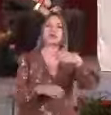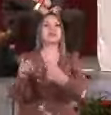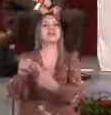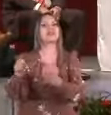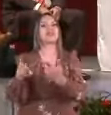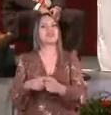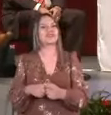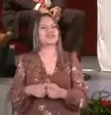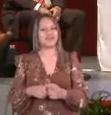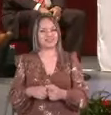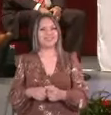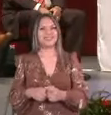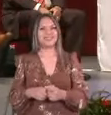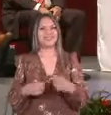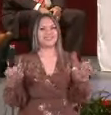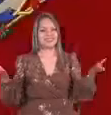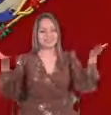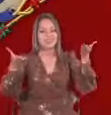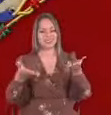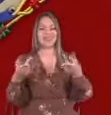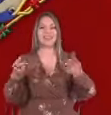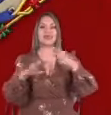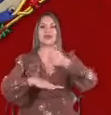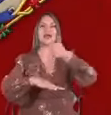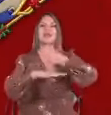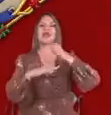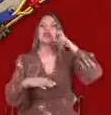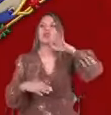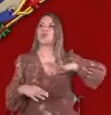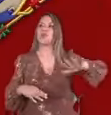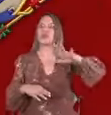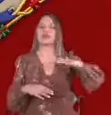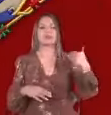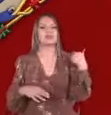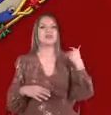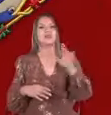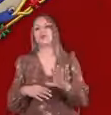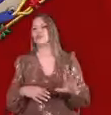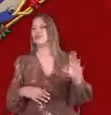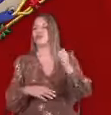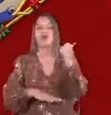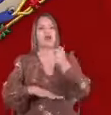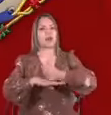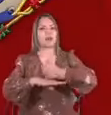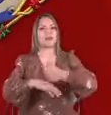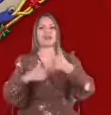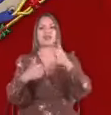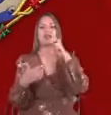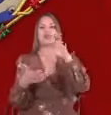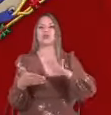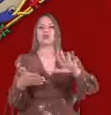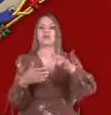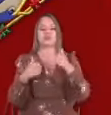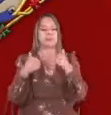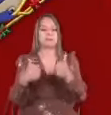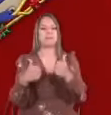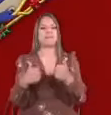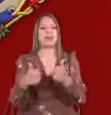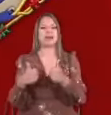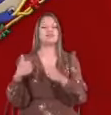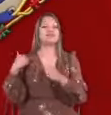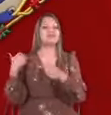de inversiones, así como capital turística de América Latina. Tenemos todo para ser capital turística. El turismo histórico